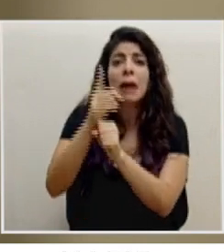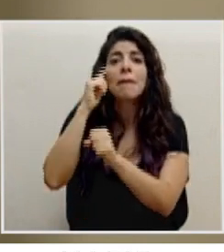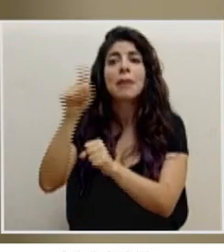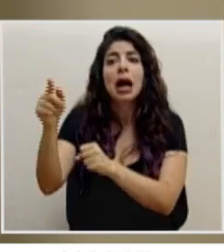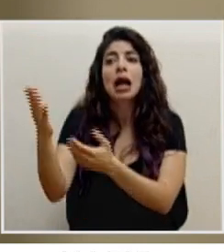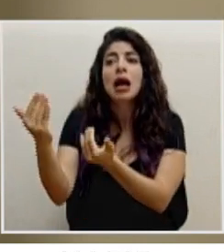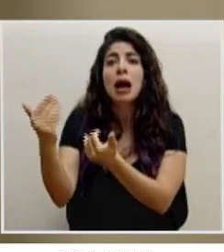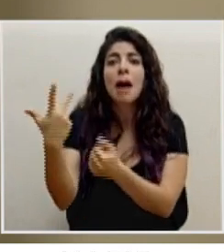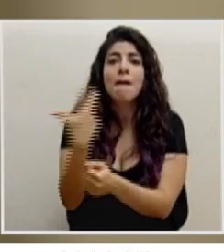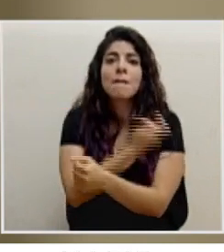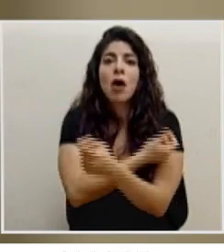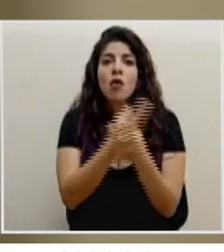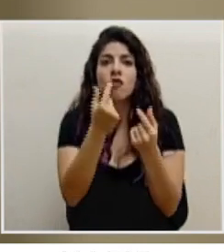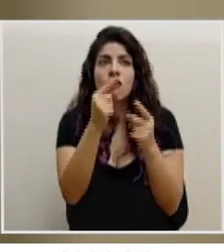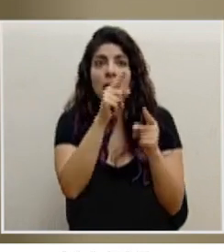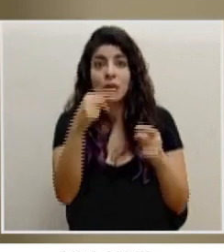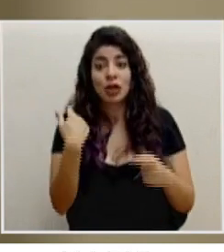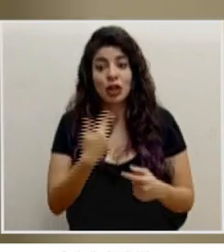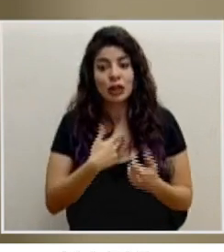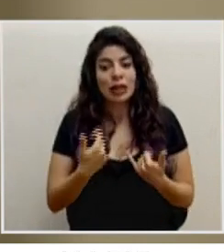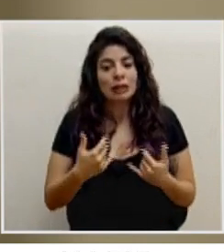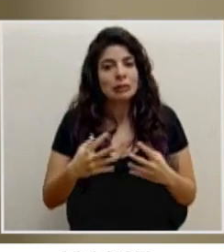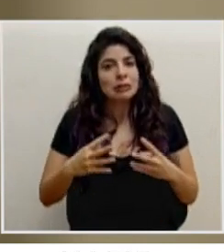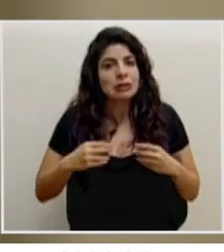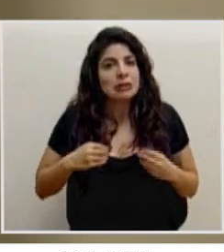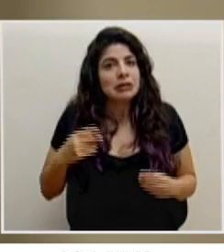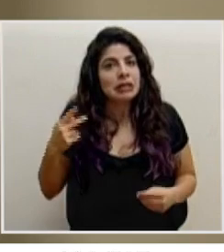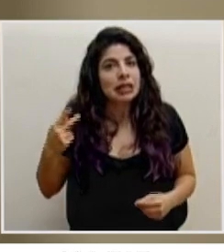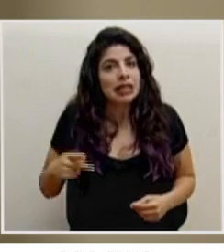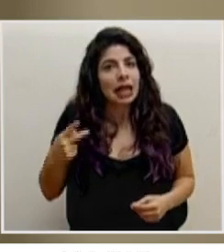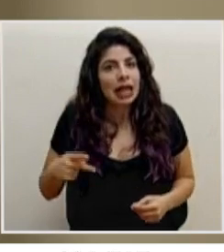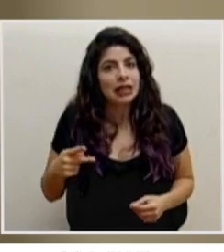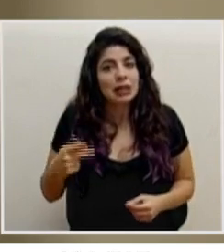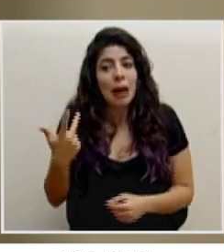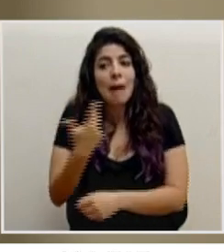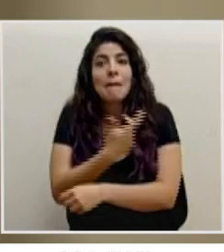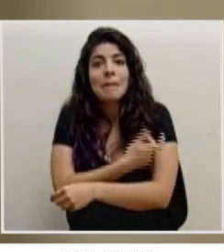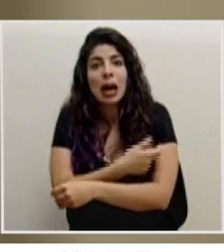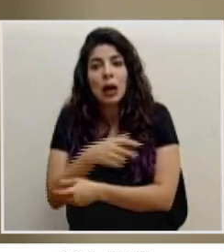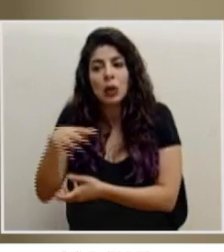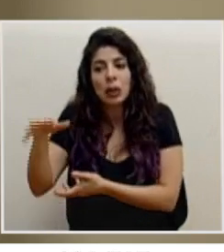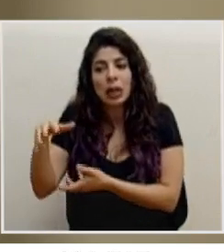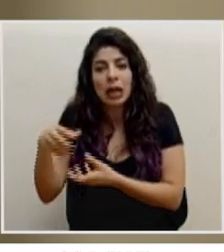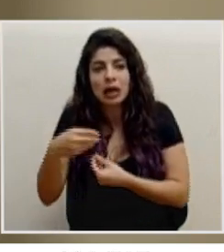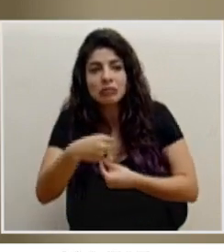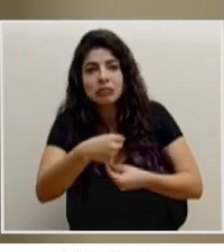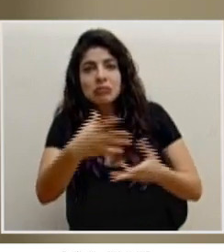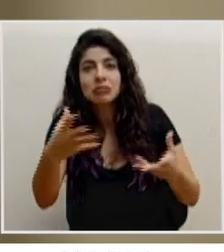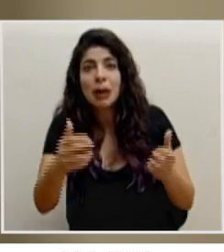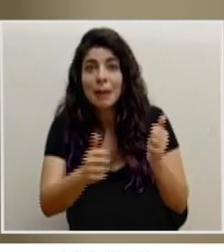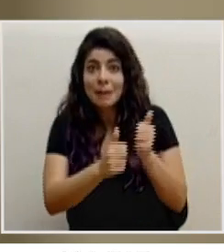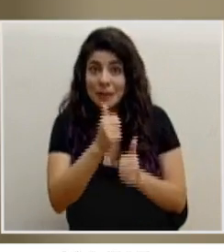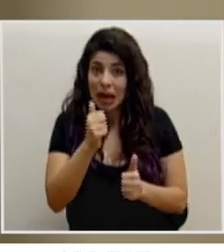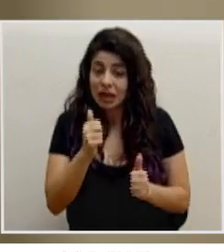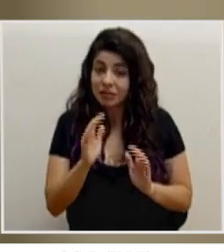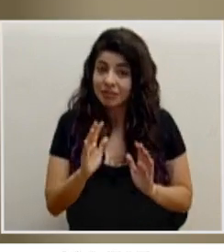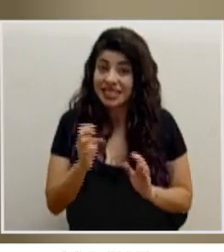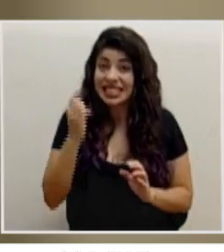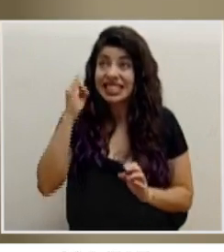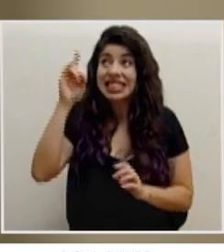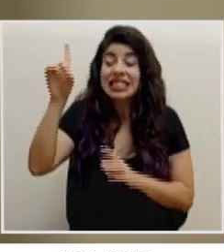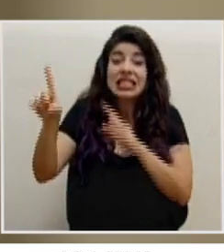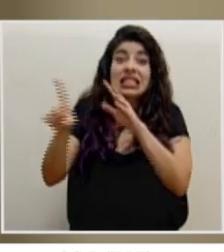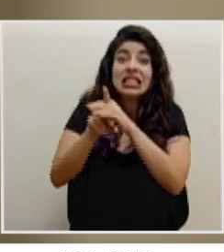su vacunación. Y eso es un riesgo que estamos asumiendo al poner más vacuna en el campo, y si existiera una